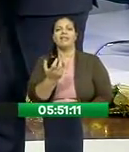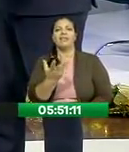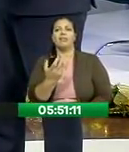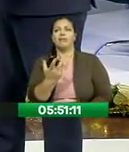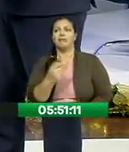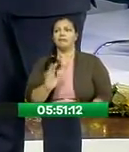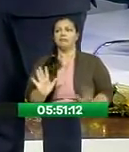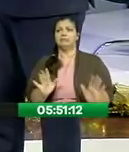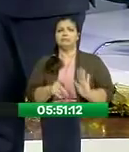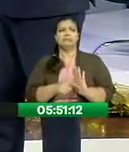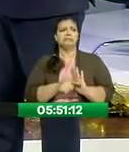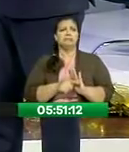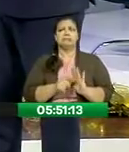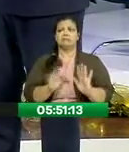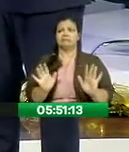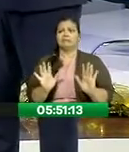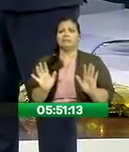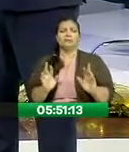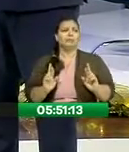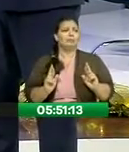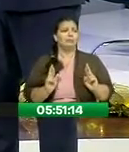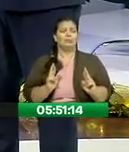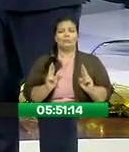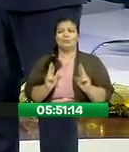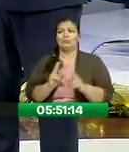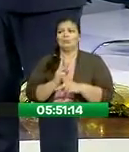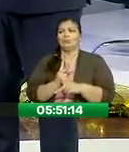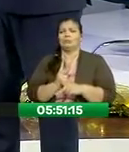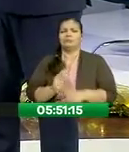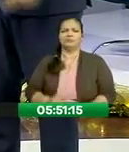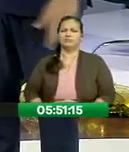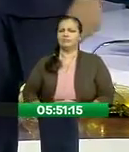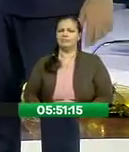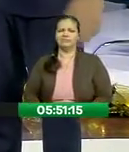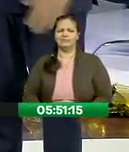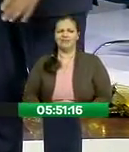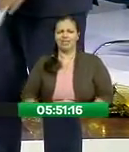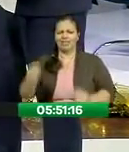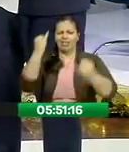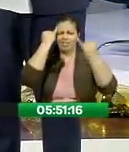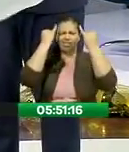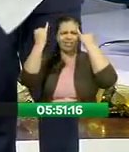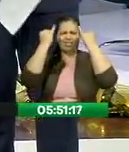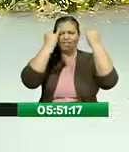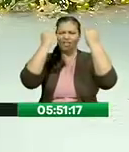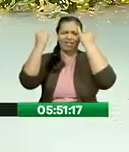Esas son supersticiones. Que están acá. ¿No? Eso está en la cabeza. Está en la cabeza.